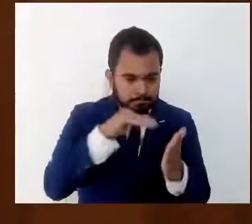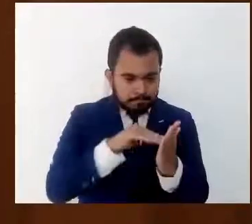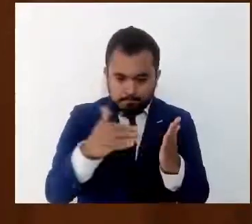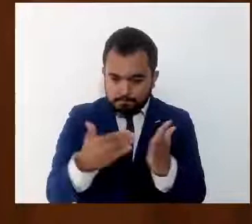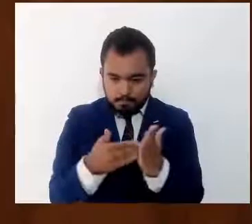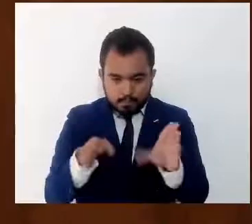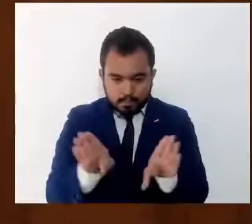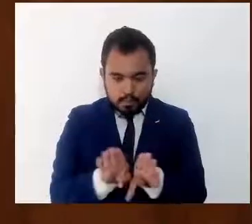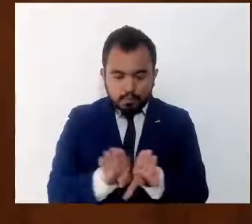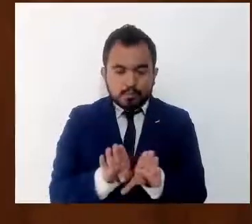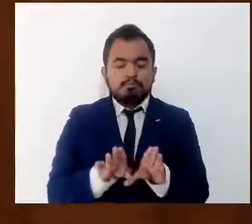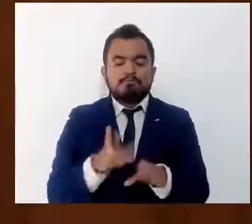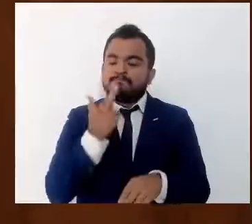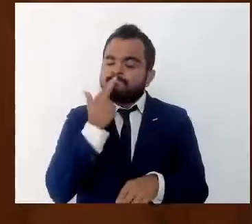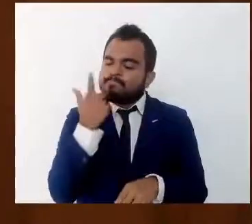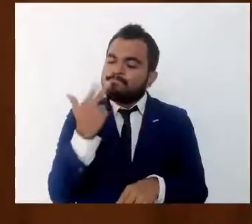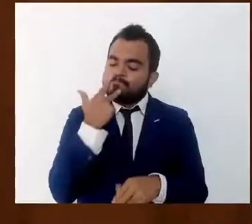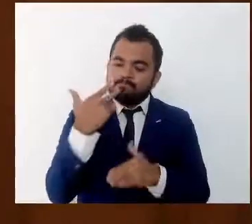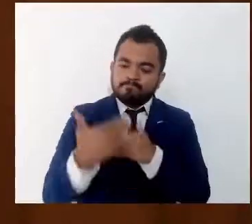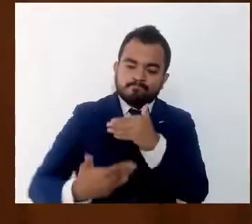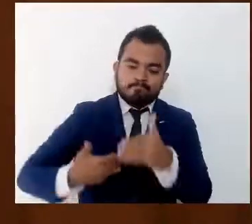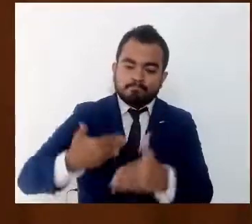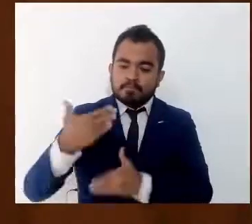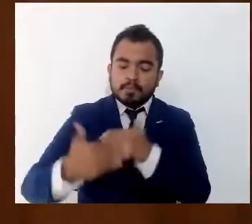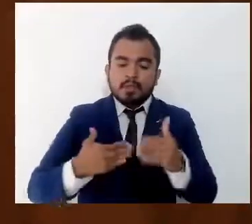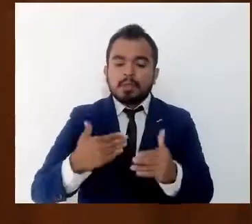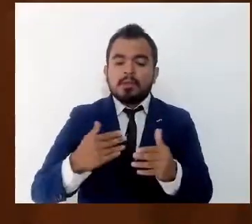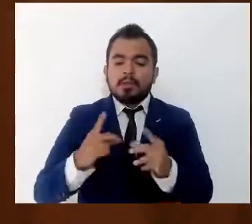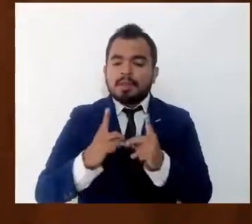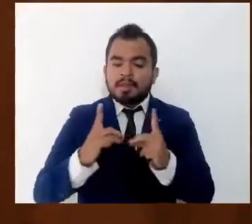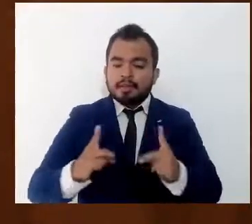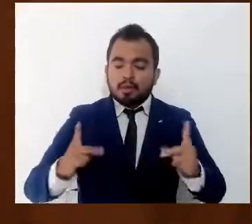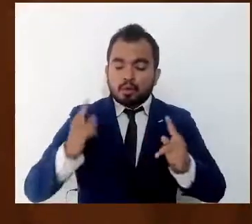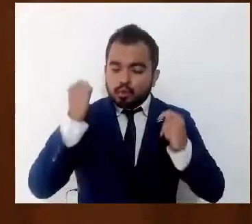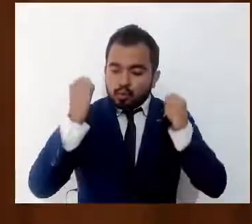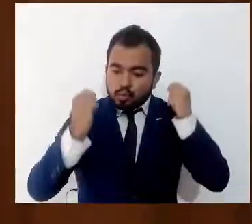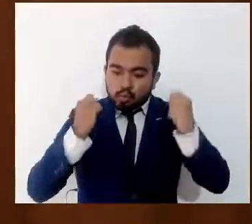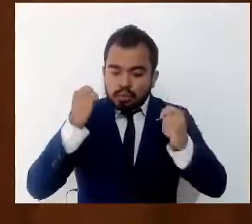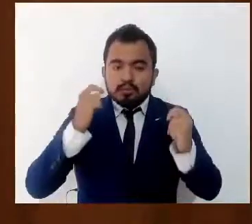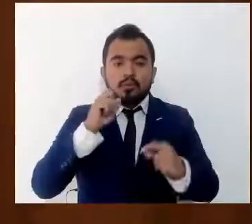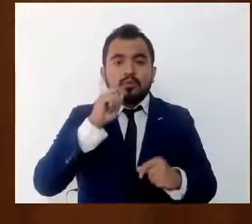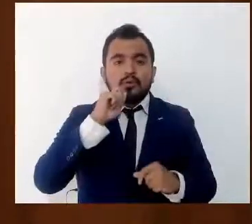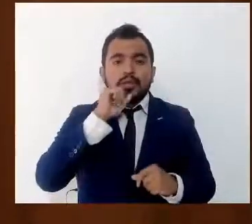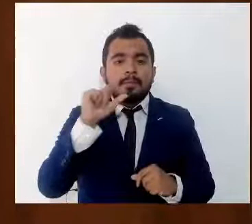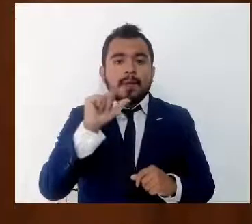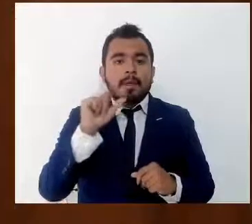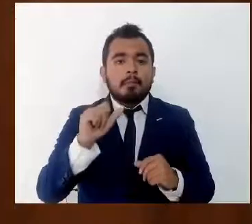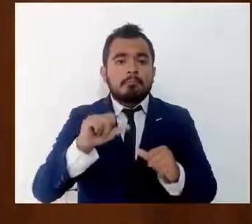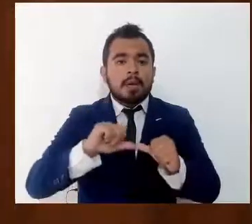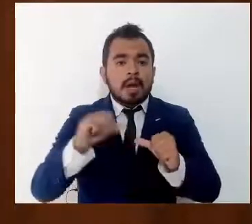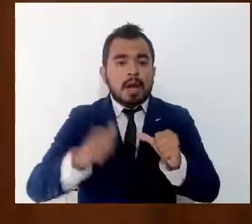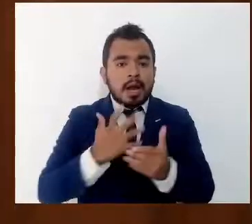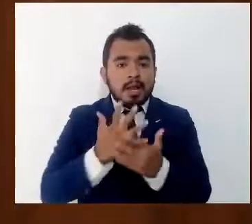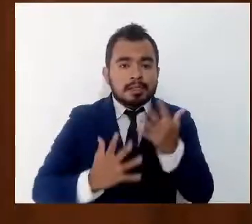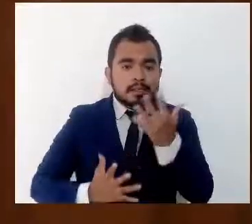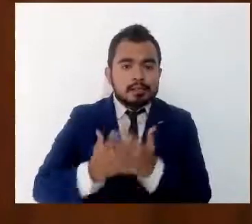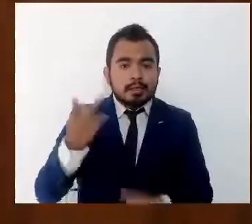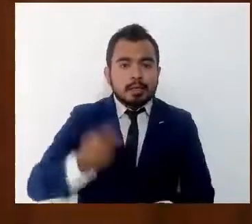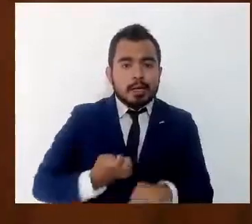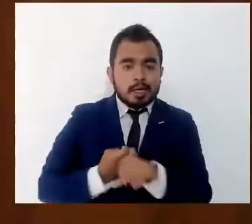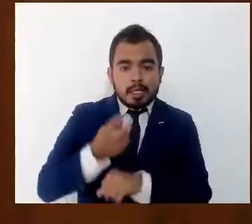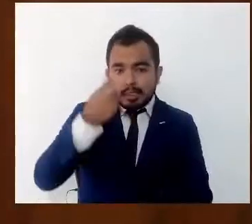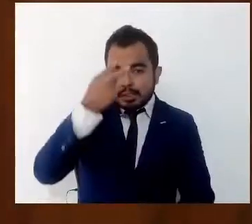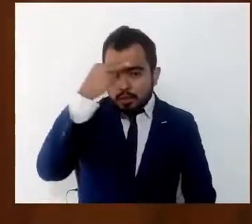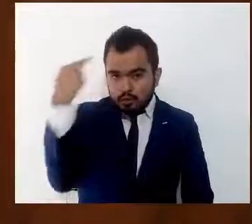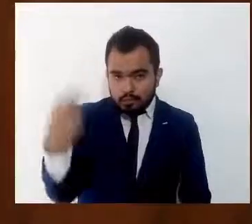y las actividades artesanales del Estado de México. Cuarto, con esta estrategia, el Grupo Parlamentario del